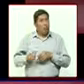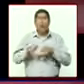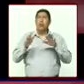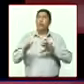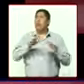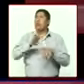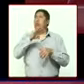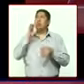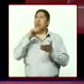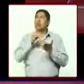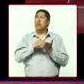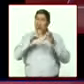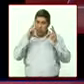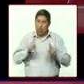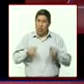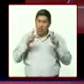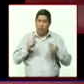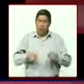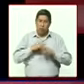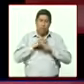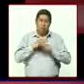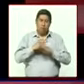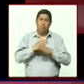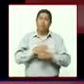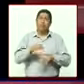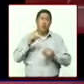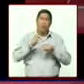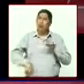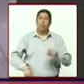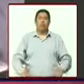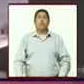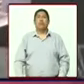Cerca de 400.000 personas están inhabilitadas.